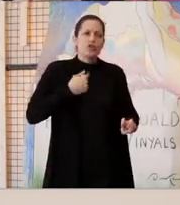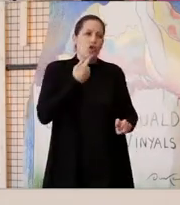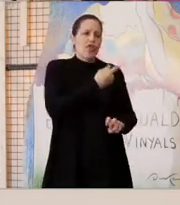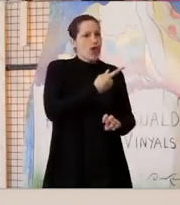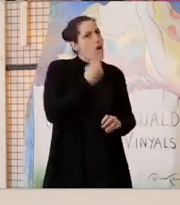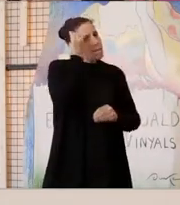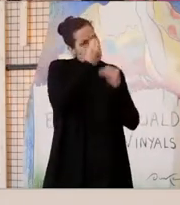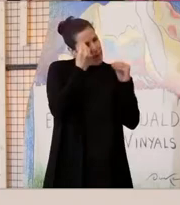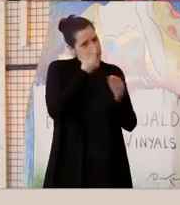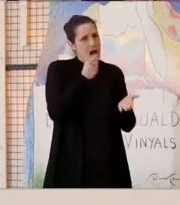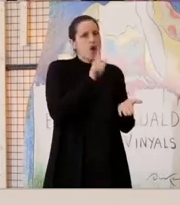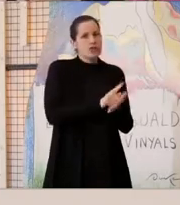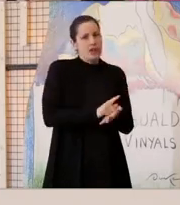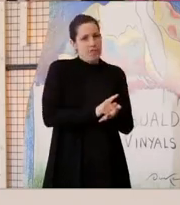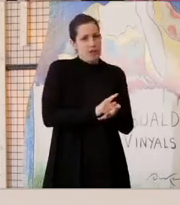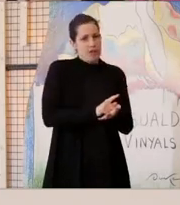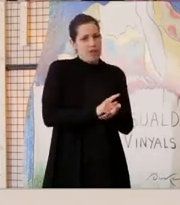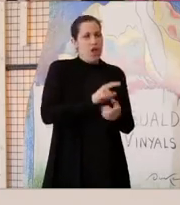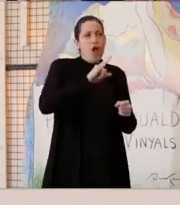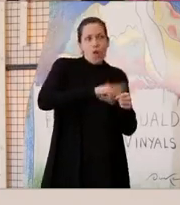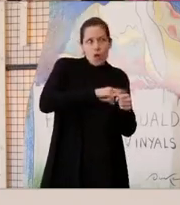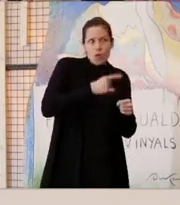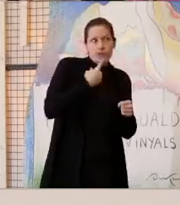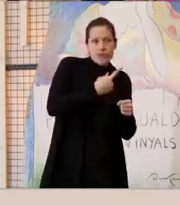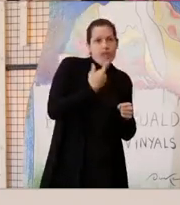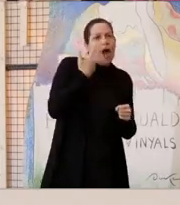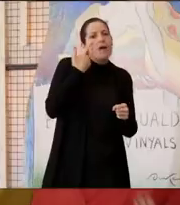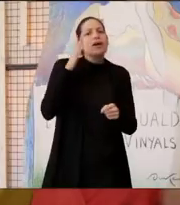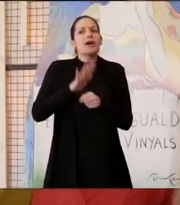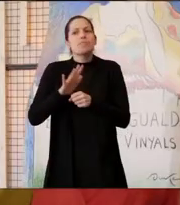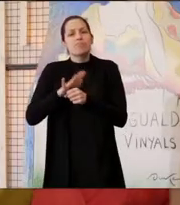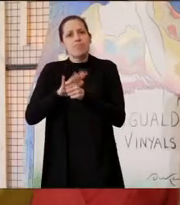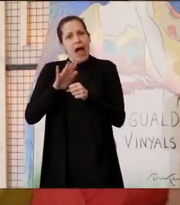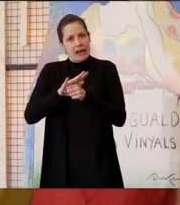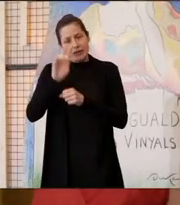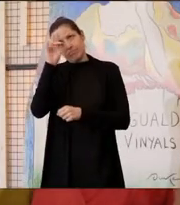ratito que el lunes diga eso Y a ver si el martes cambia de opinión como lo hago yo